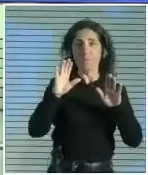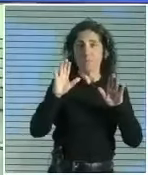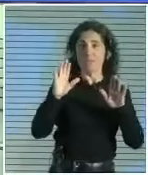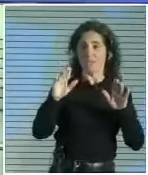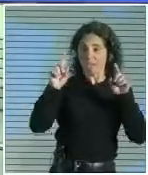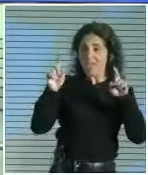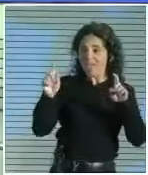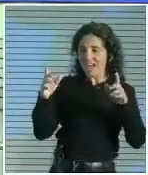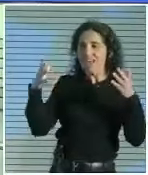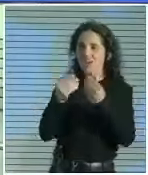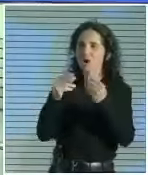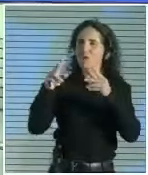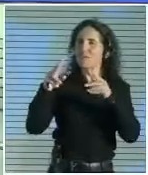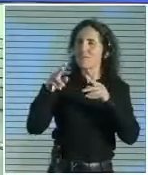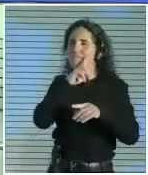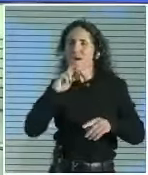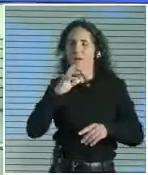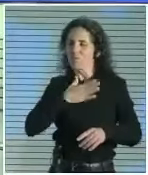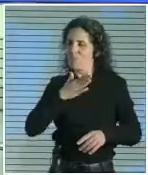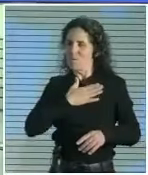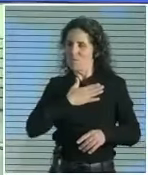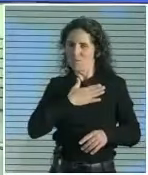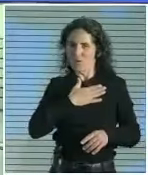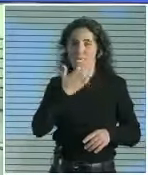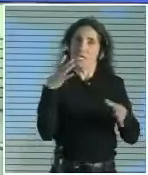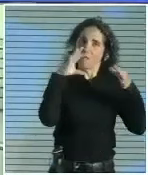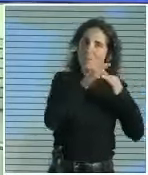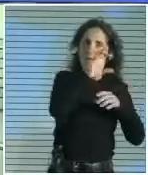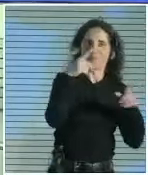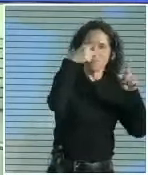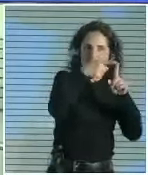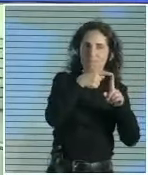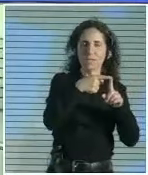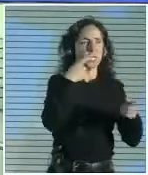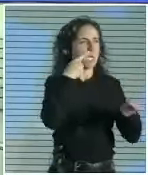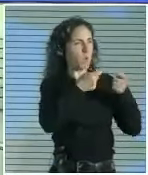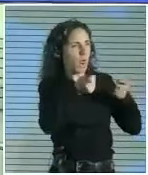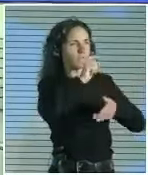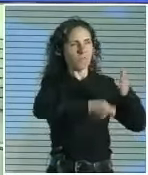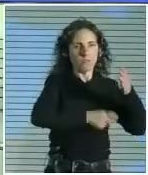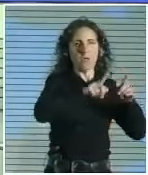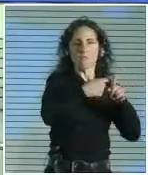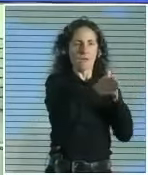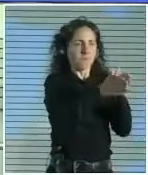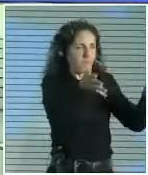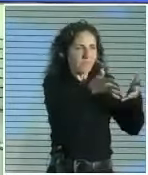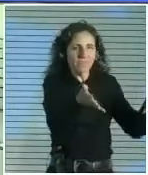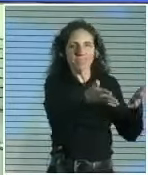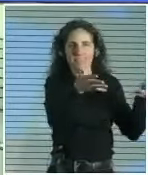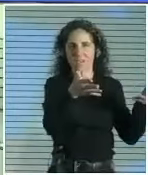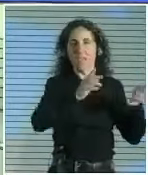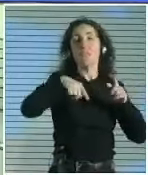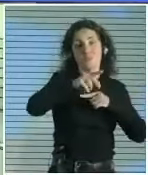y si son del destino, resulta más fácil. Regular, sancionar e incentivar. Luego, sensibilizar